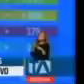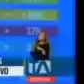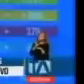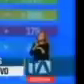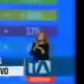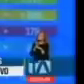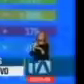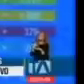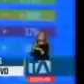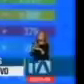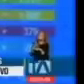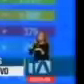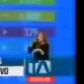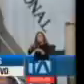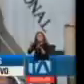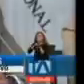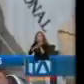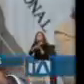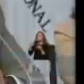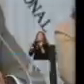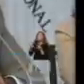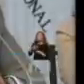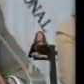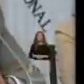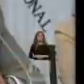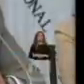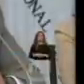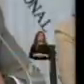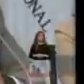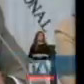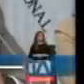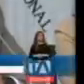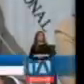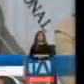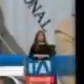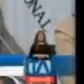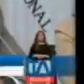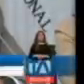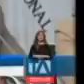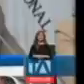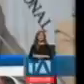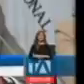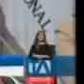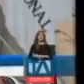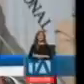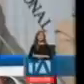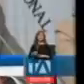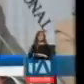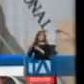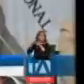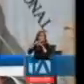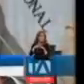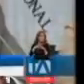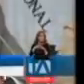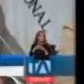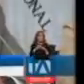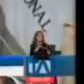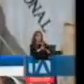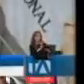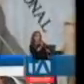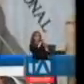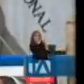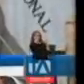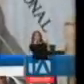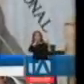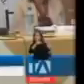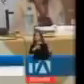organismos multilaterales al Ecuador. Le dota al país de una mejor imagen, de mayor credibilidad para lograr